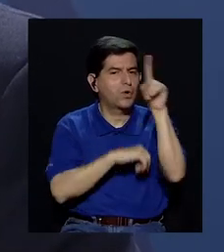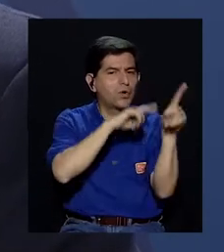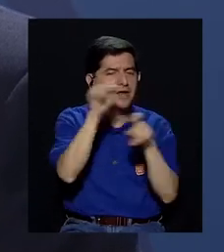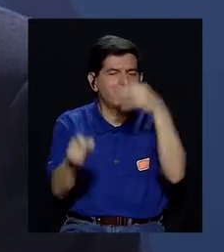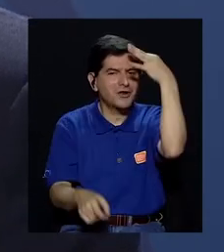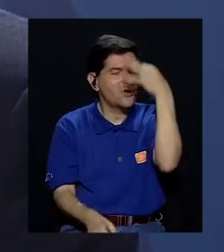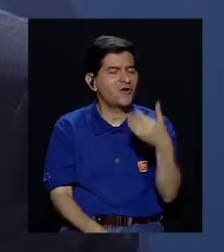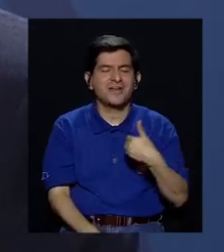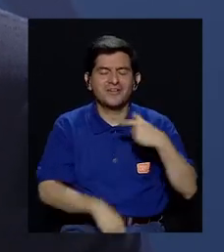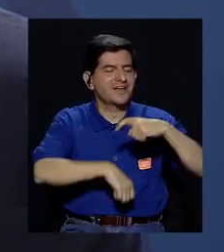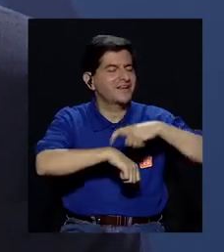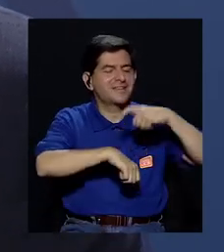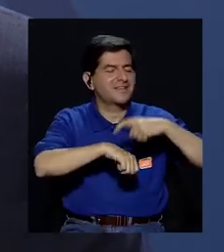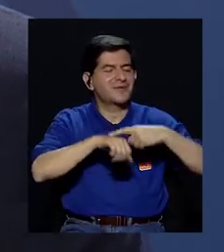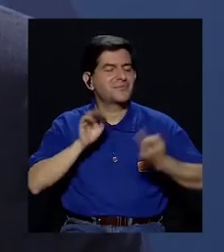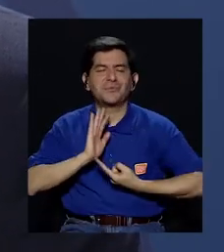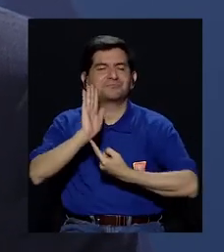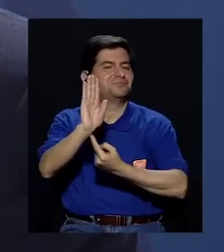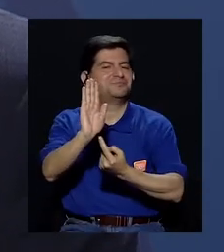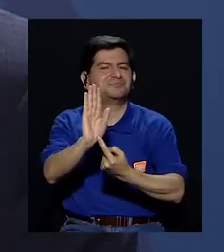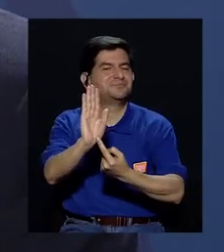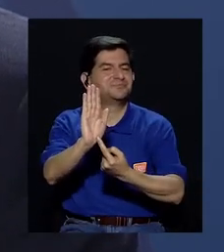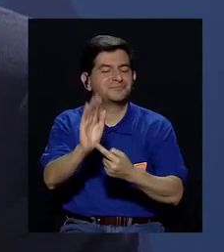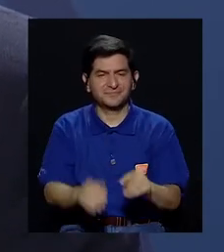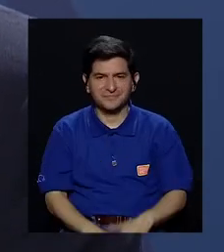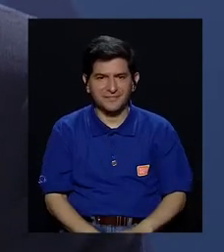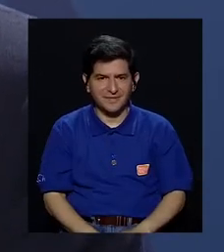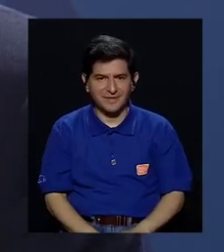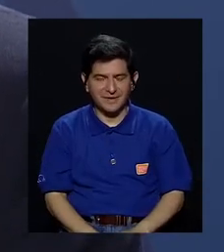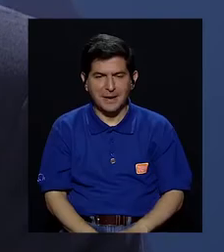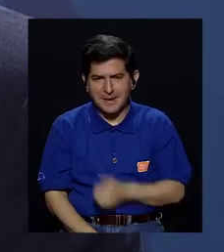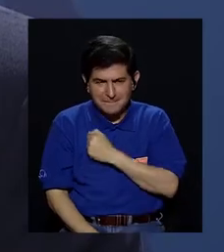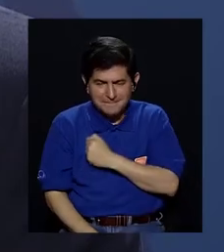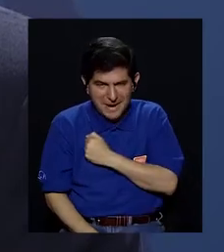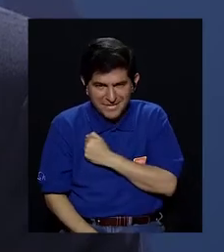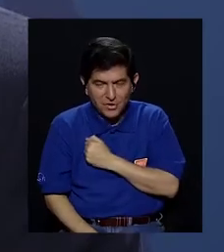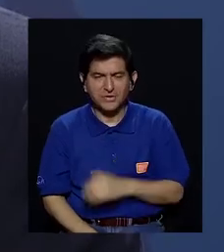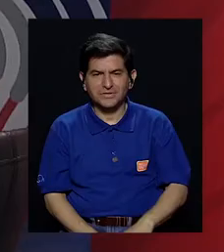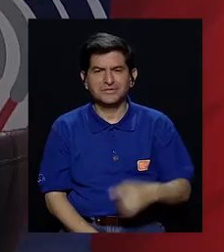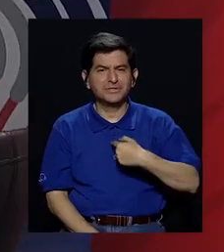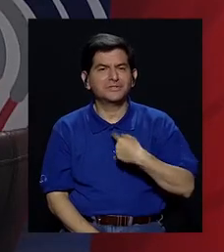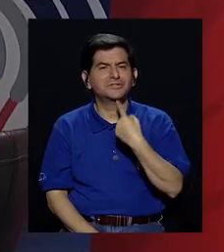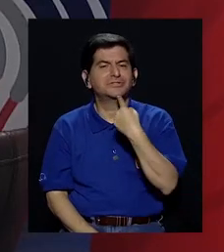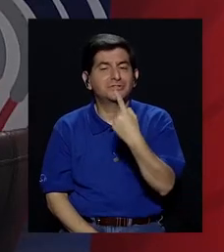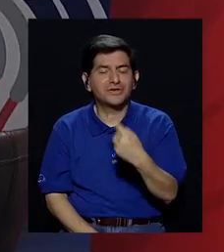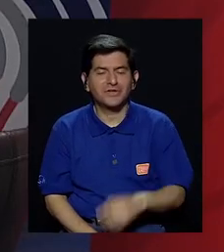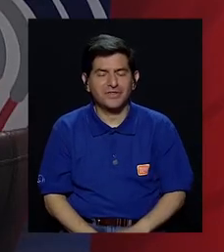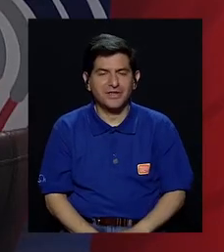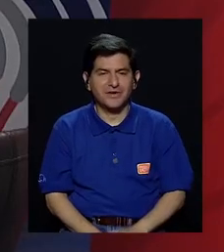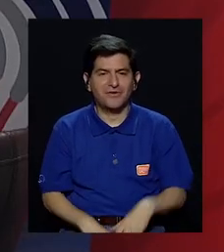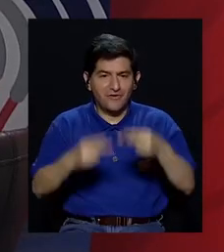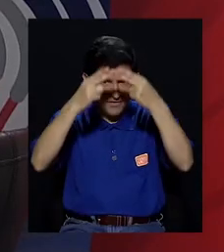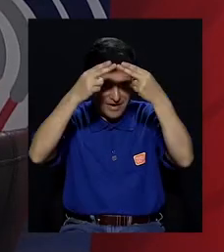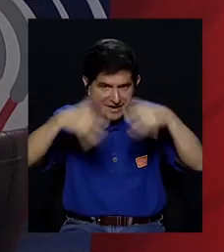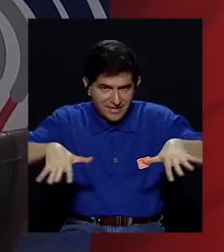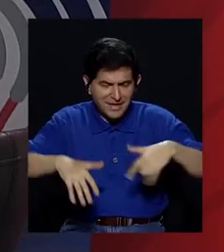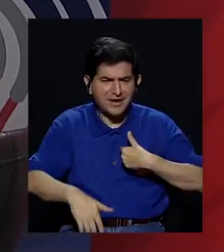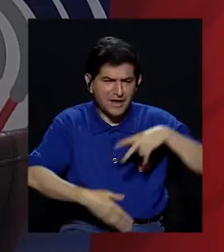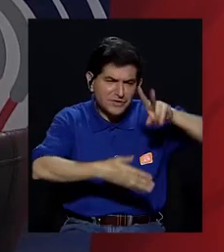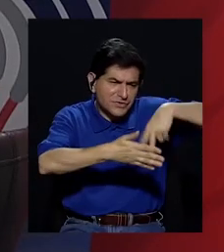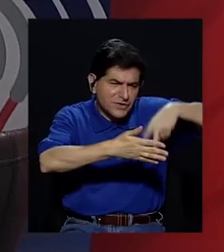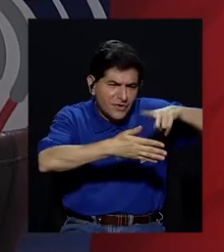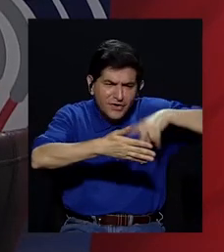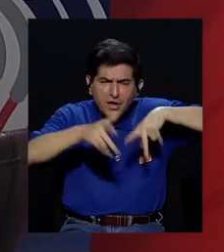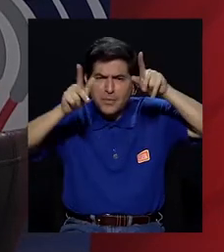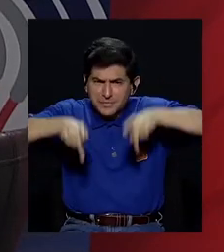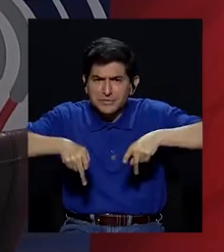que las encuestas no creo que tengan tiempo de verlo y lo digo que es el caballo en digital yo